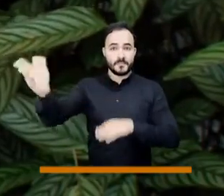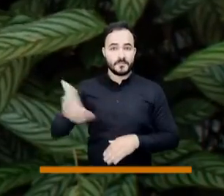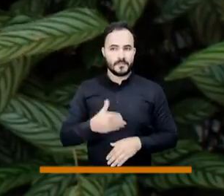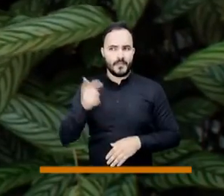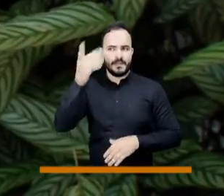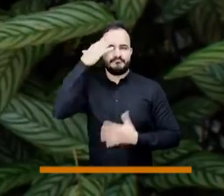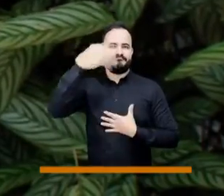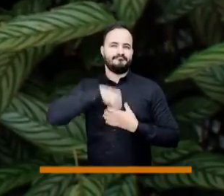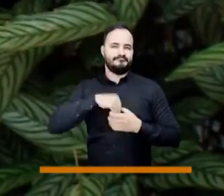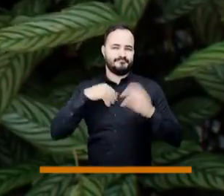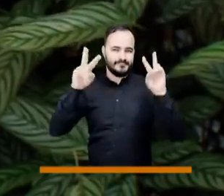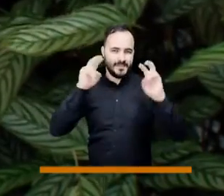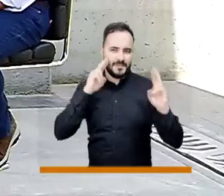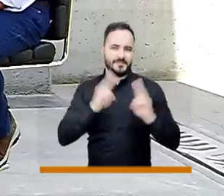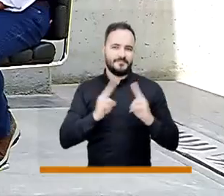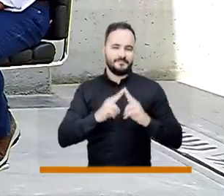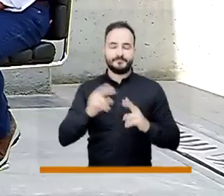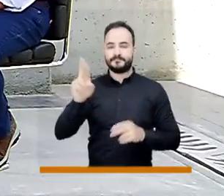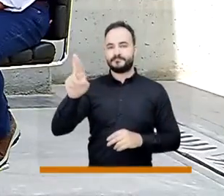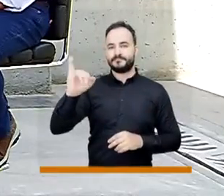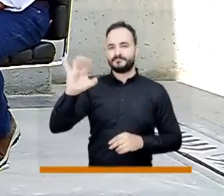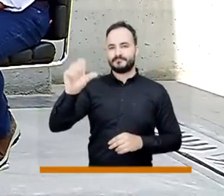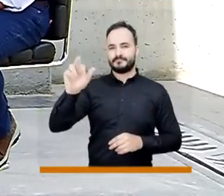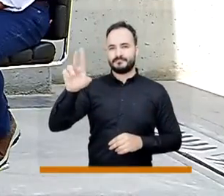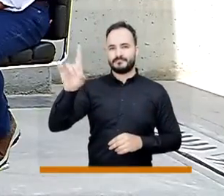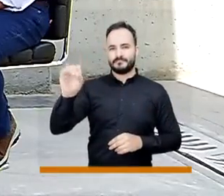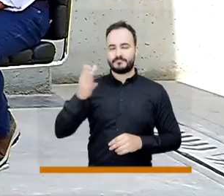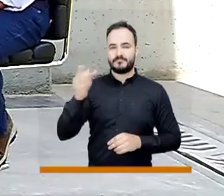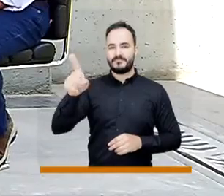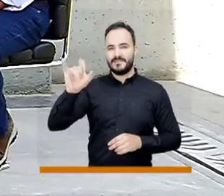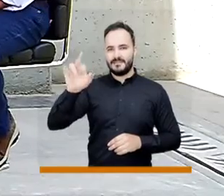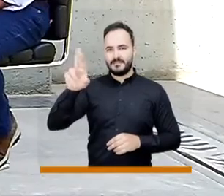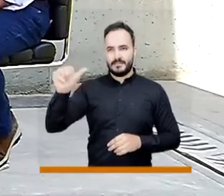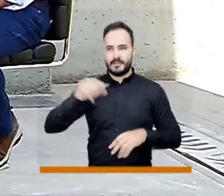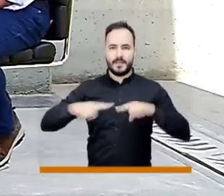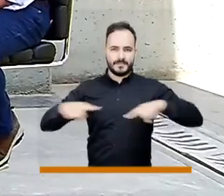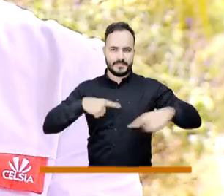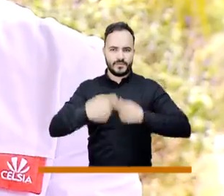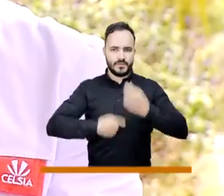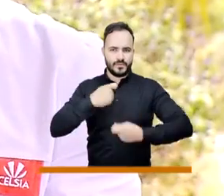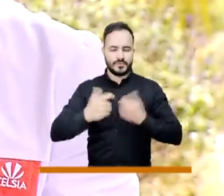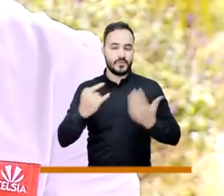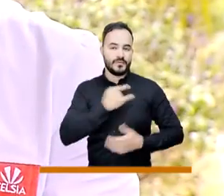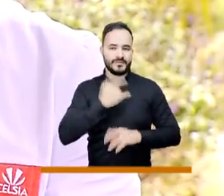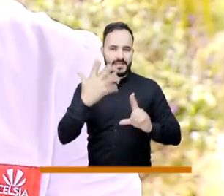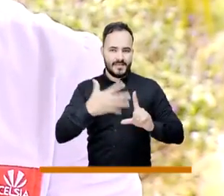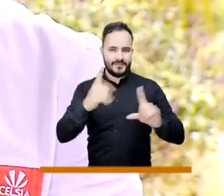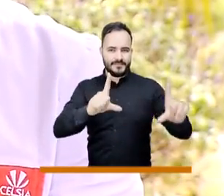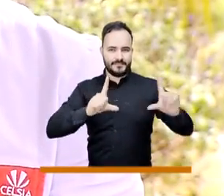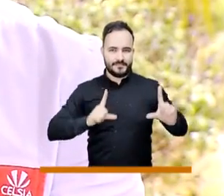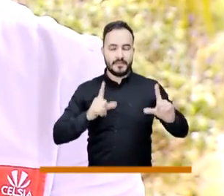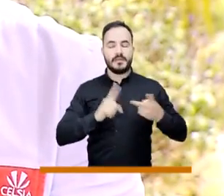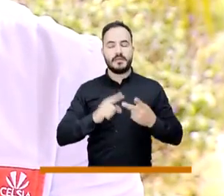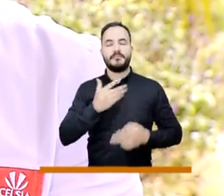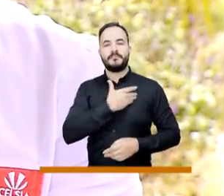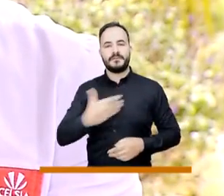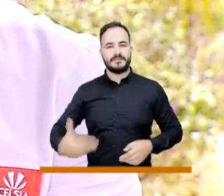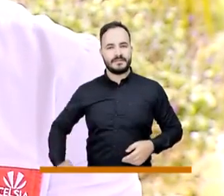muy compenetrado con ese tema. Ricardo Sierra Fernández, administrador de negocios de la Universidad de AFIT